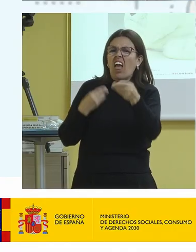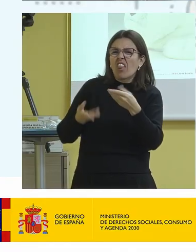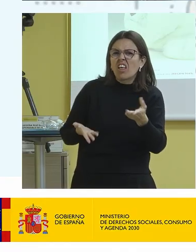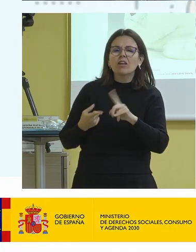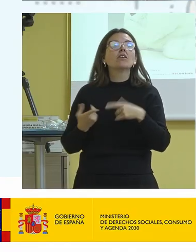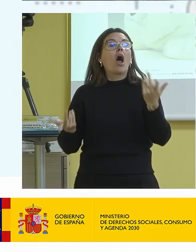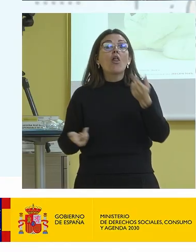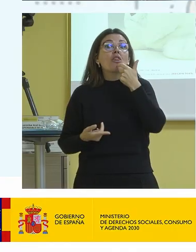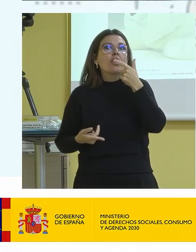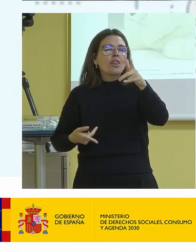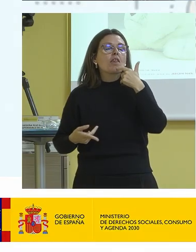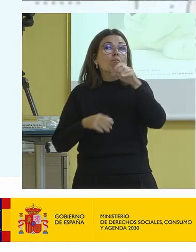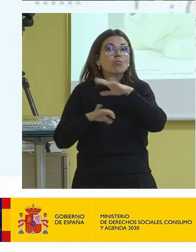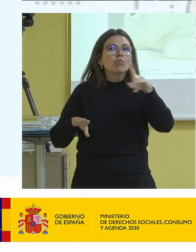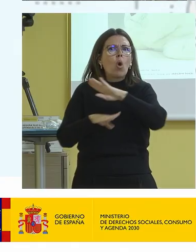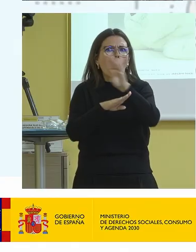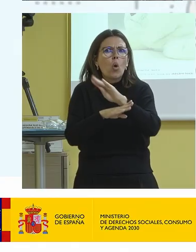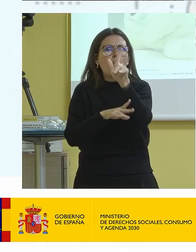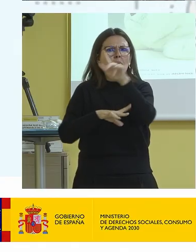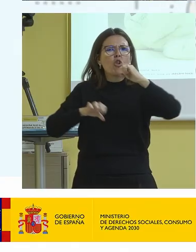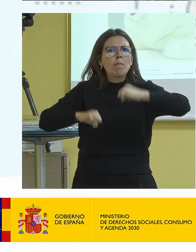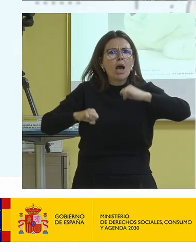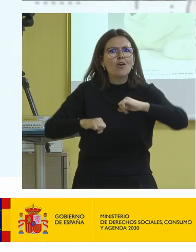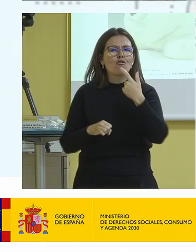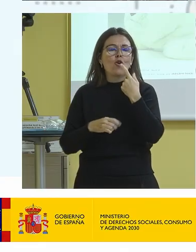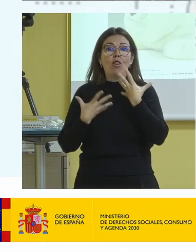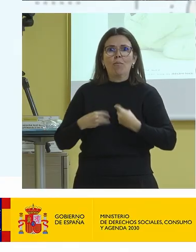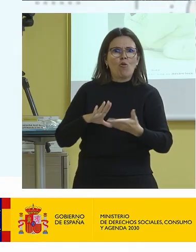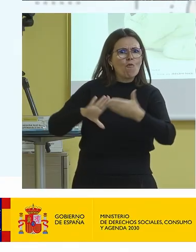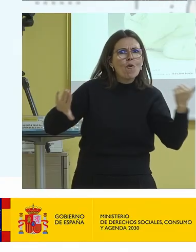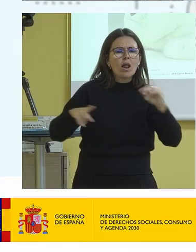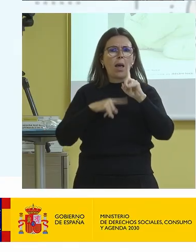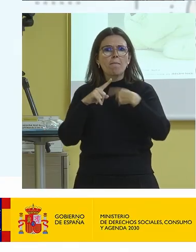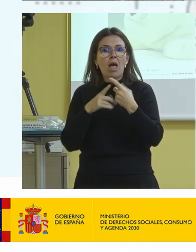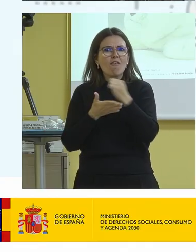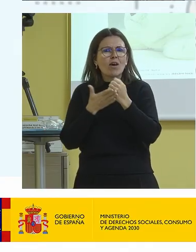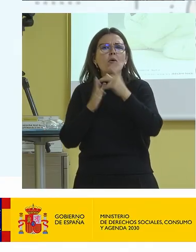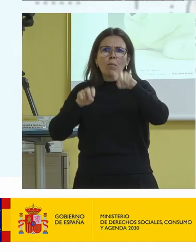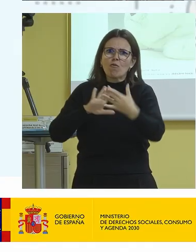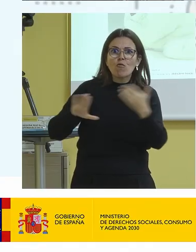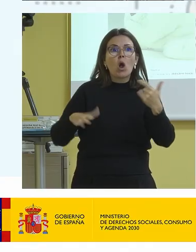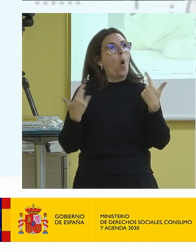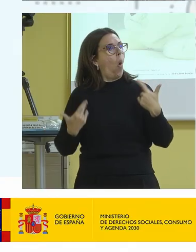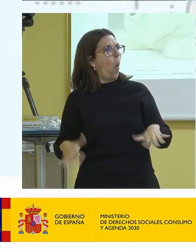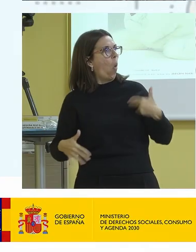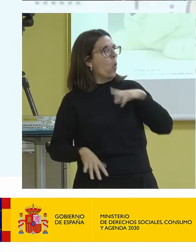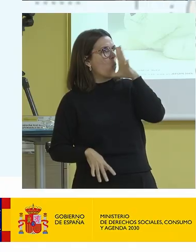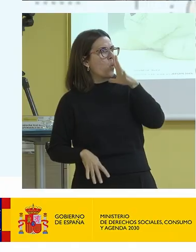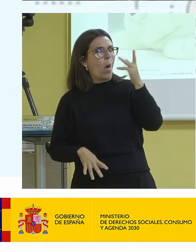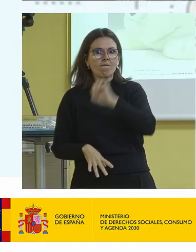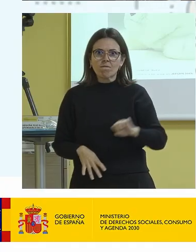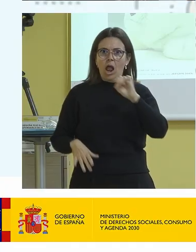hace? Dicen que esta foca cura a las personas mayores y les quita la depresión y les quita los fármacos. Y digo, joder con la foca, macho. Digo, qué